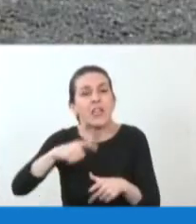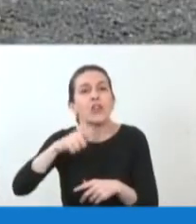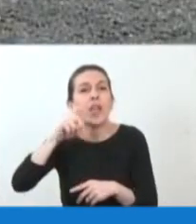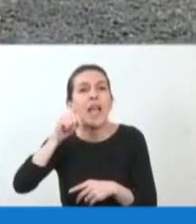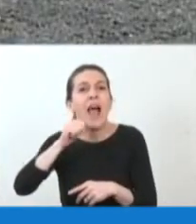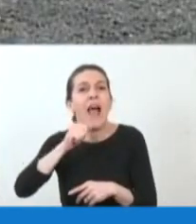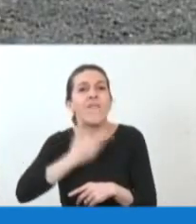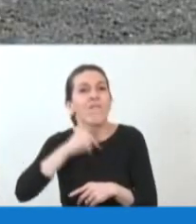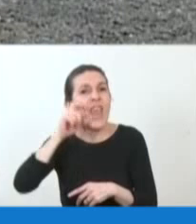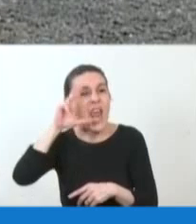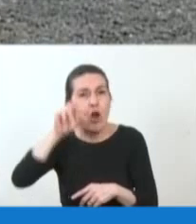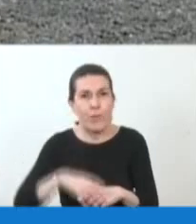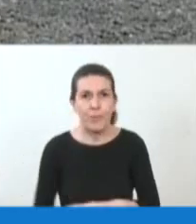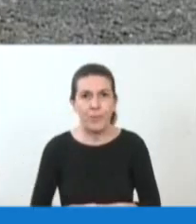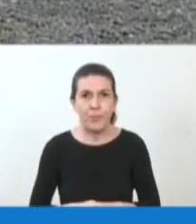cafiero